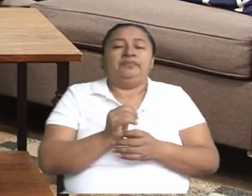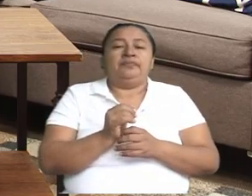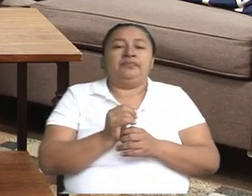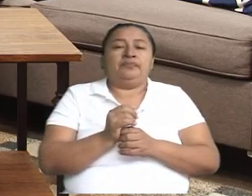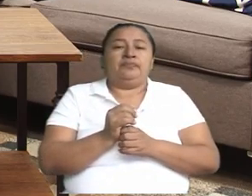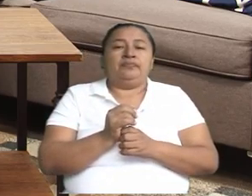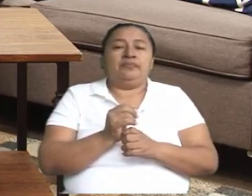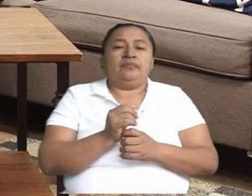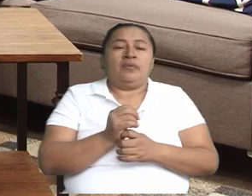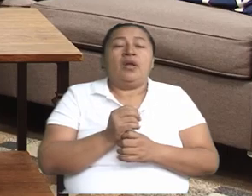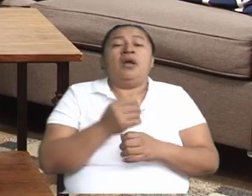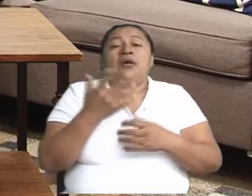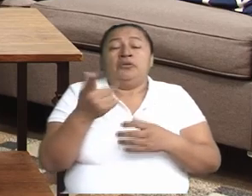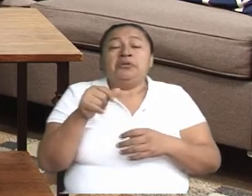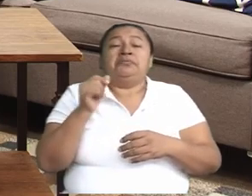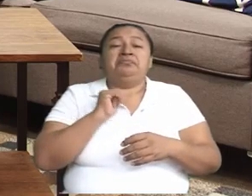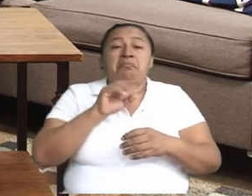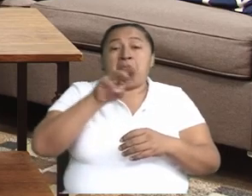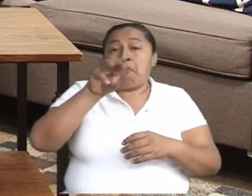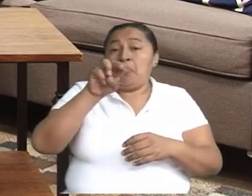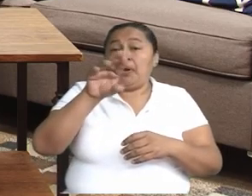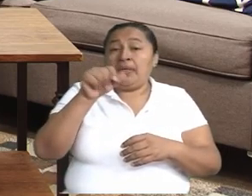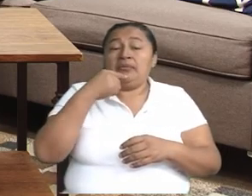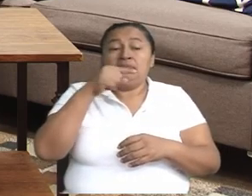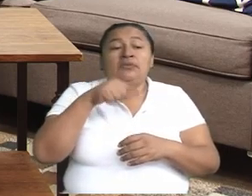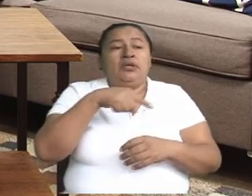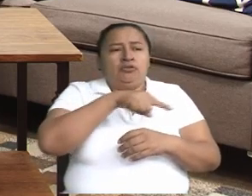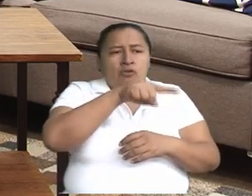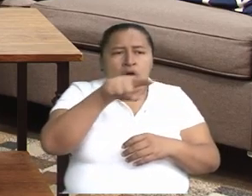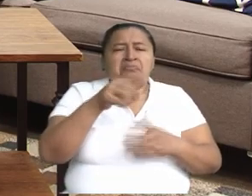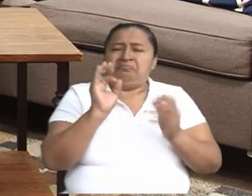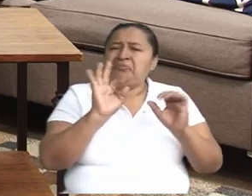todos entregan las armas, menos uno,